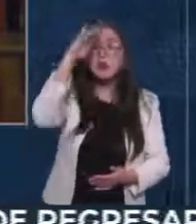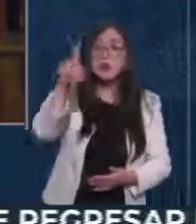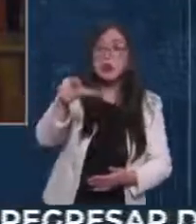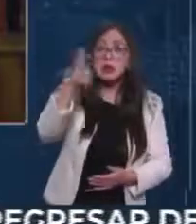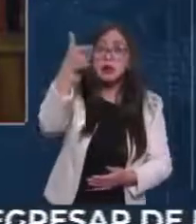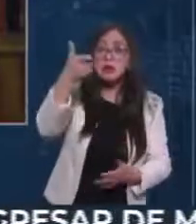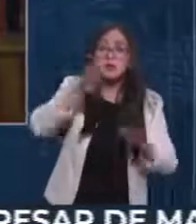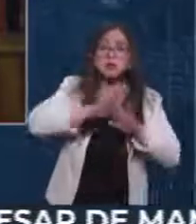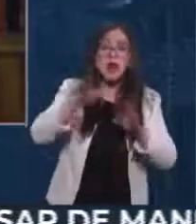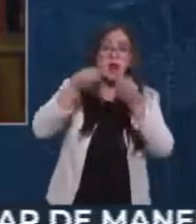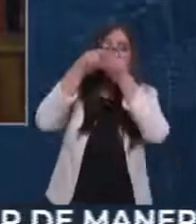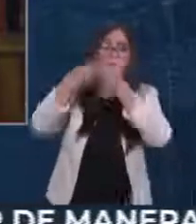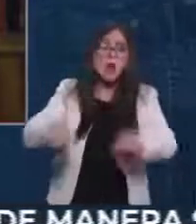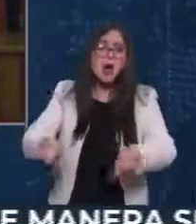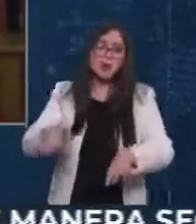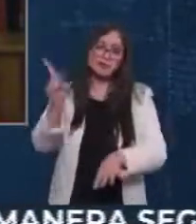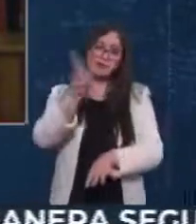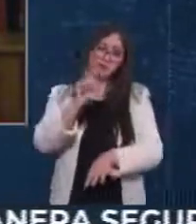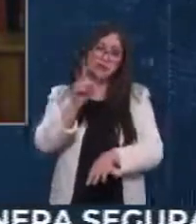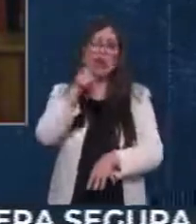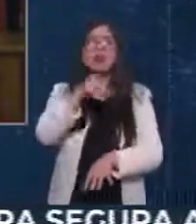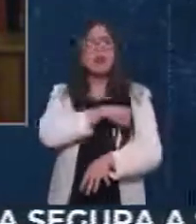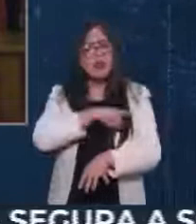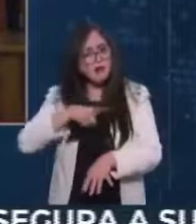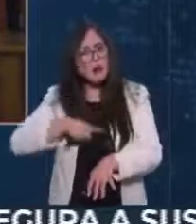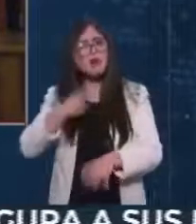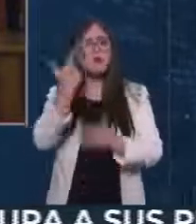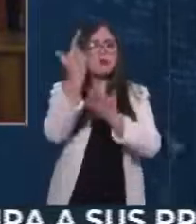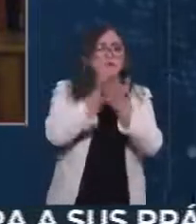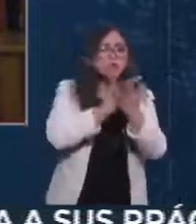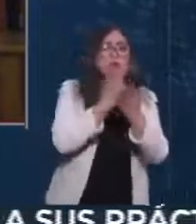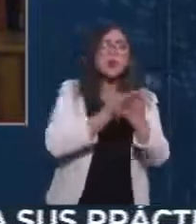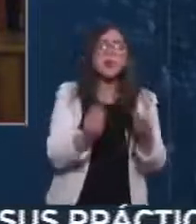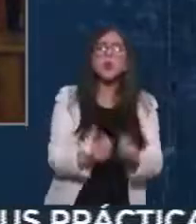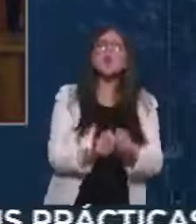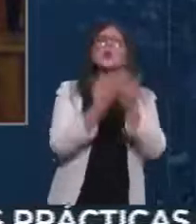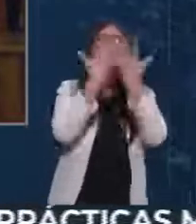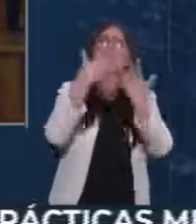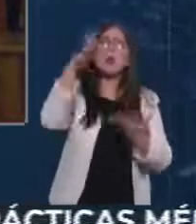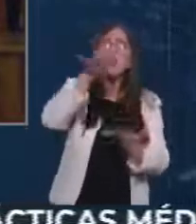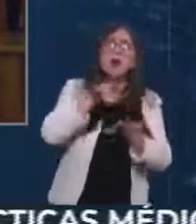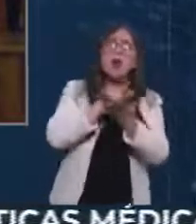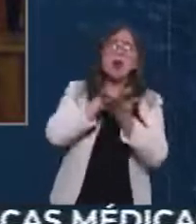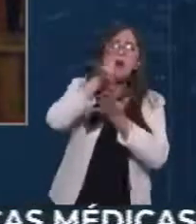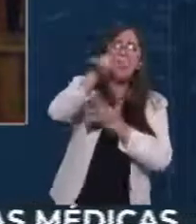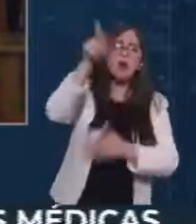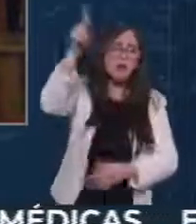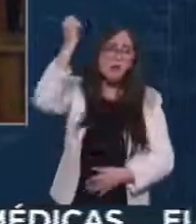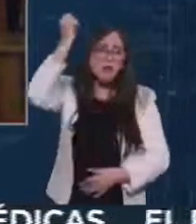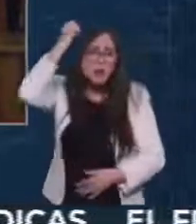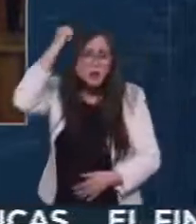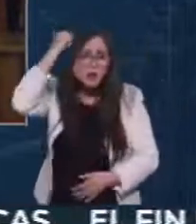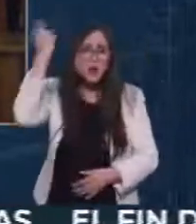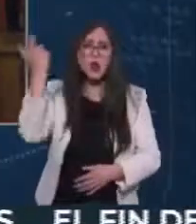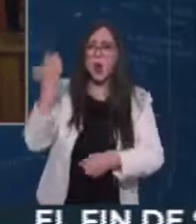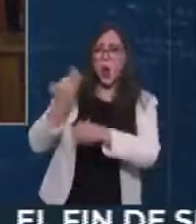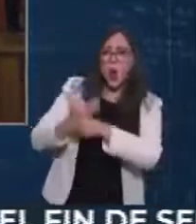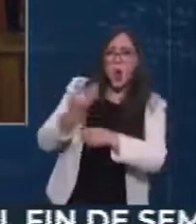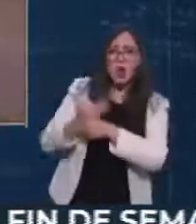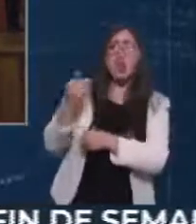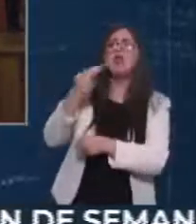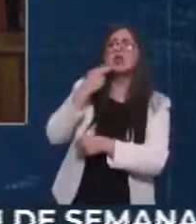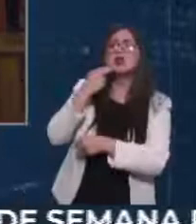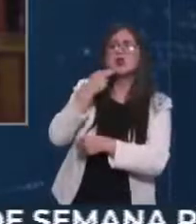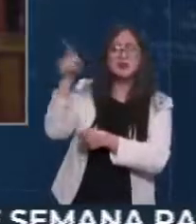perdido, porque entonces habría que contabilizar en Texcoco la utilidad del Benito Juárez, la TUA del Benito Juárez